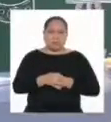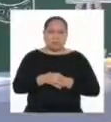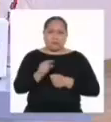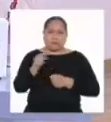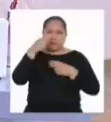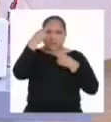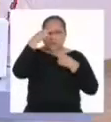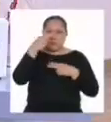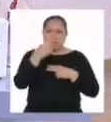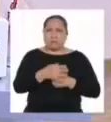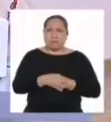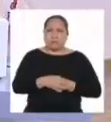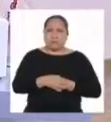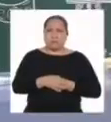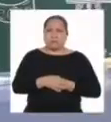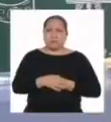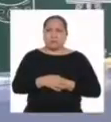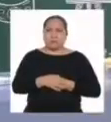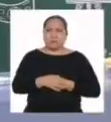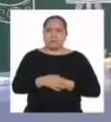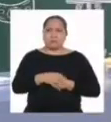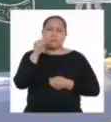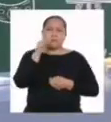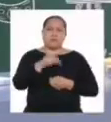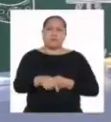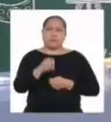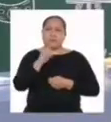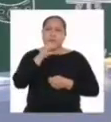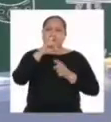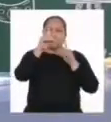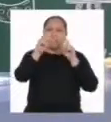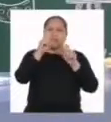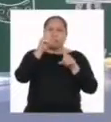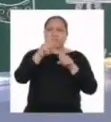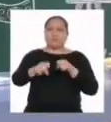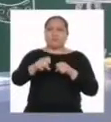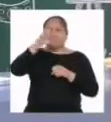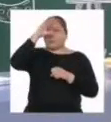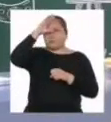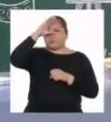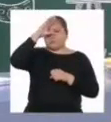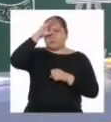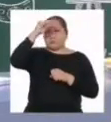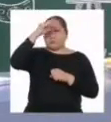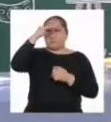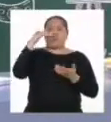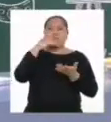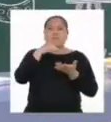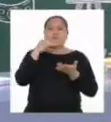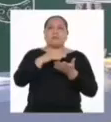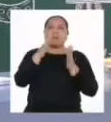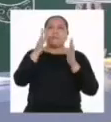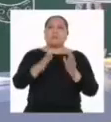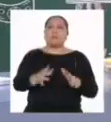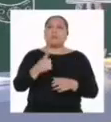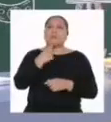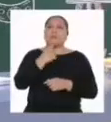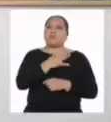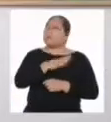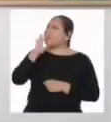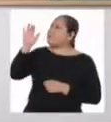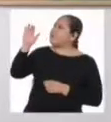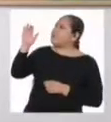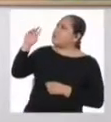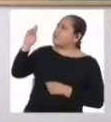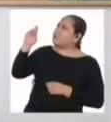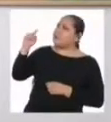A ver, las noticias. Acá están las preguntas de los y las estudiantes de cuarto. Profesora Patricia, ¿está